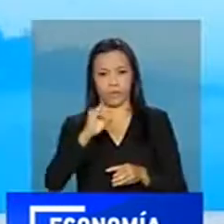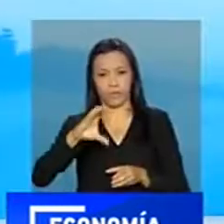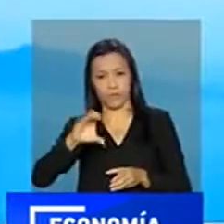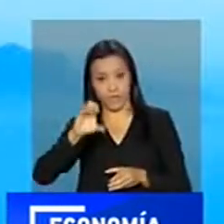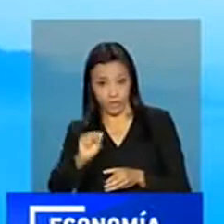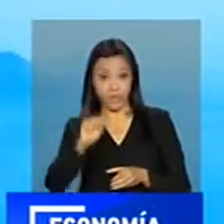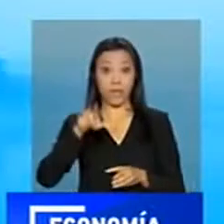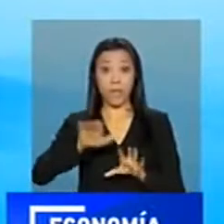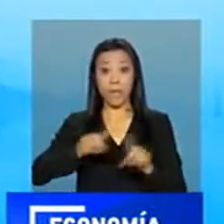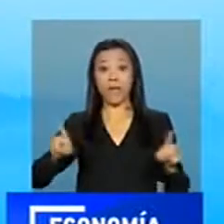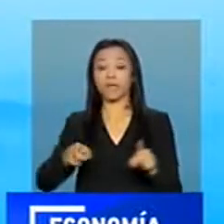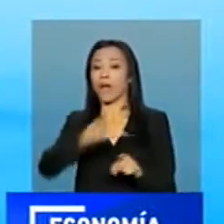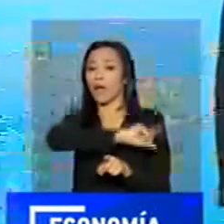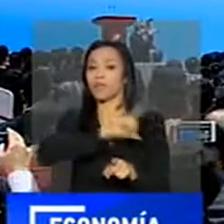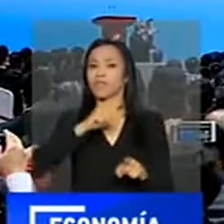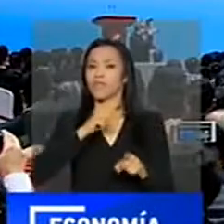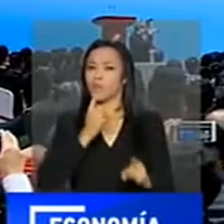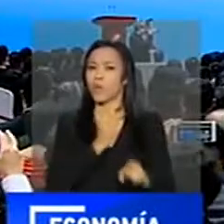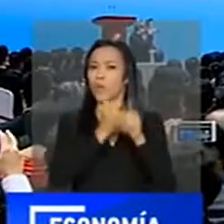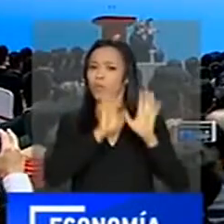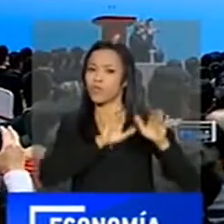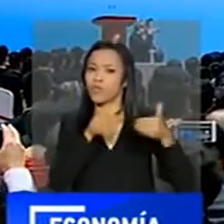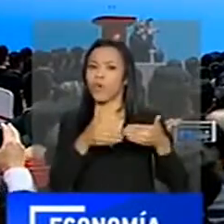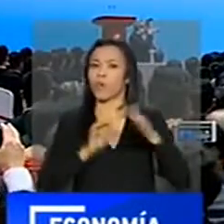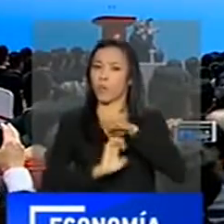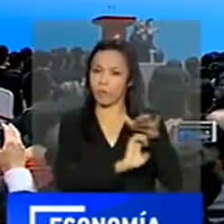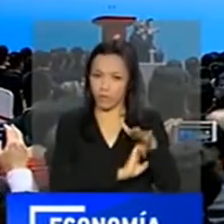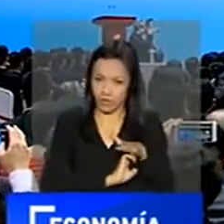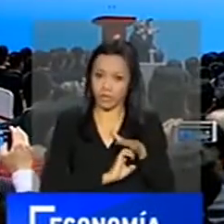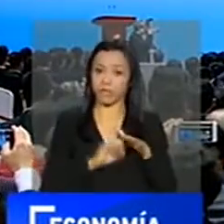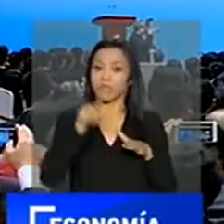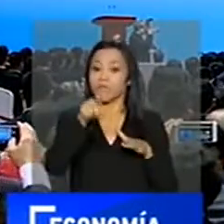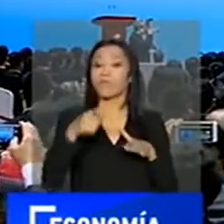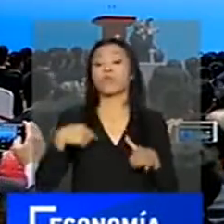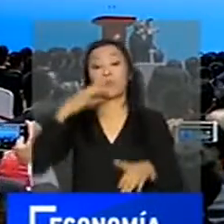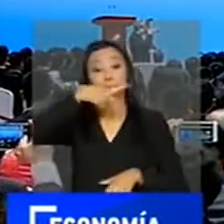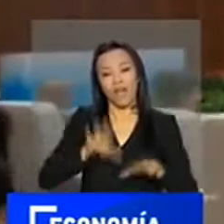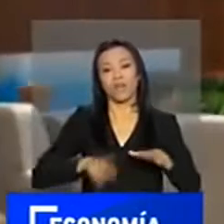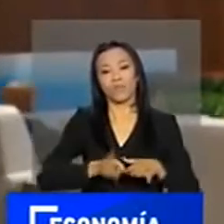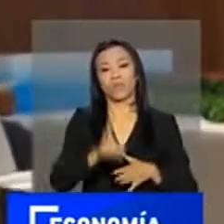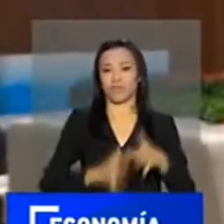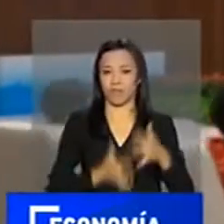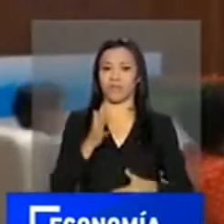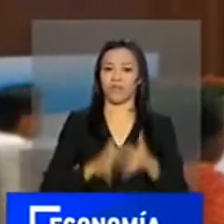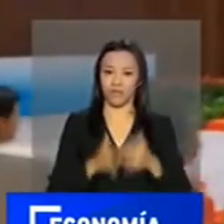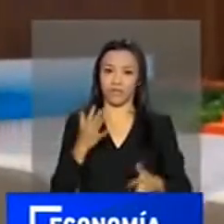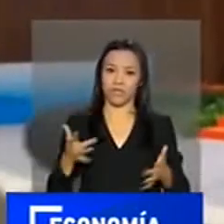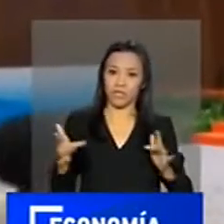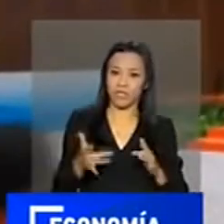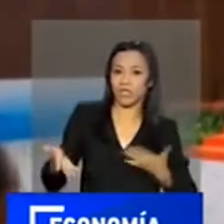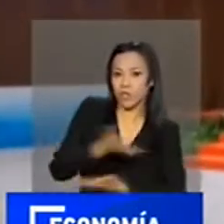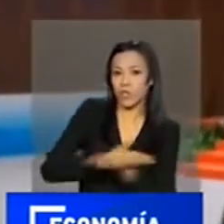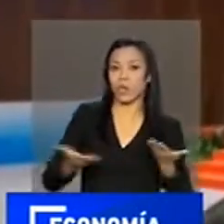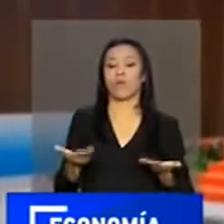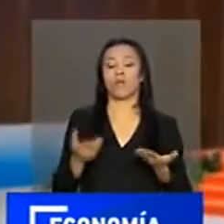y estos proyectos pasan necesariamente por conseguir inversores para el plan de privatización de 57 activos de